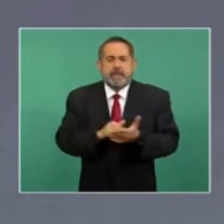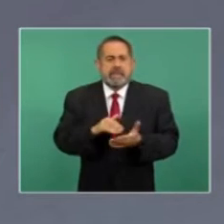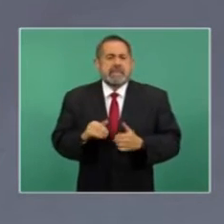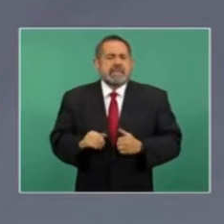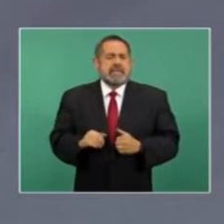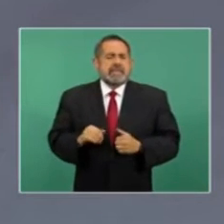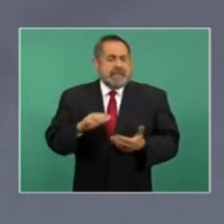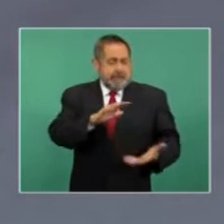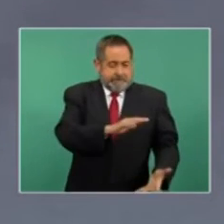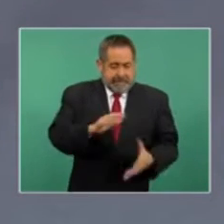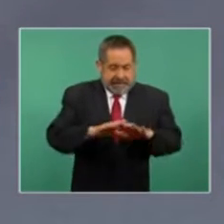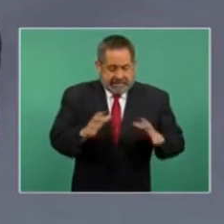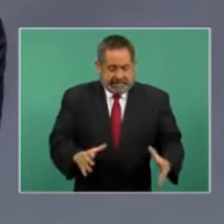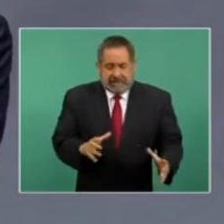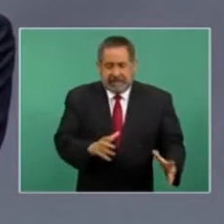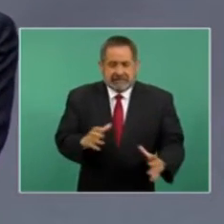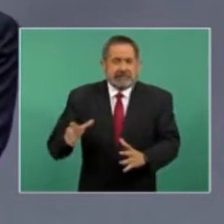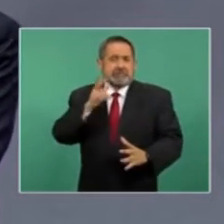340.000 barriles